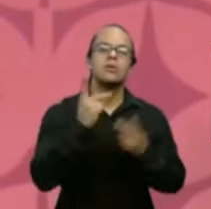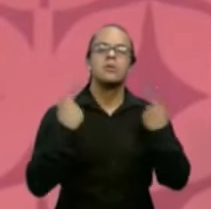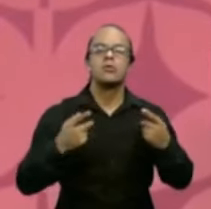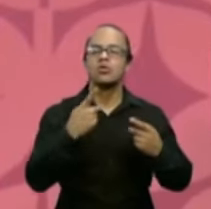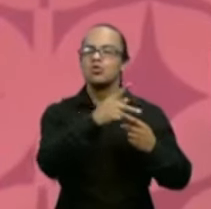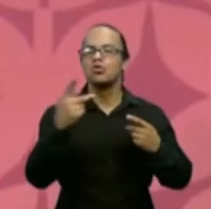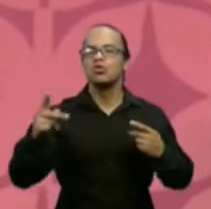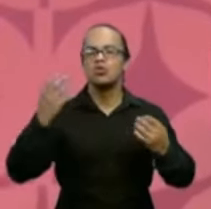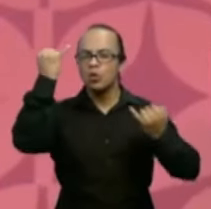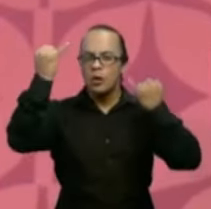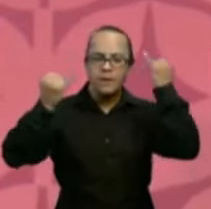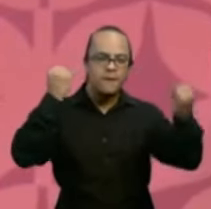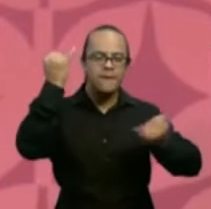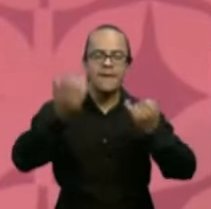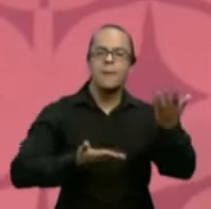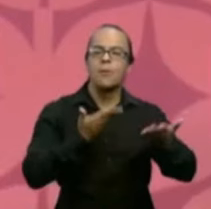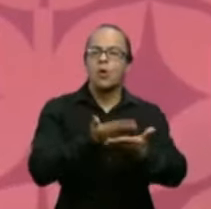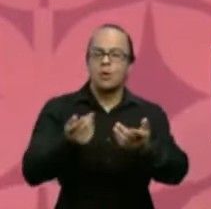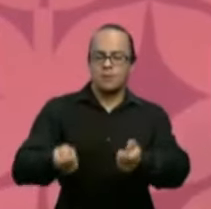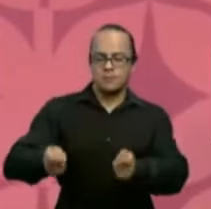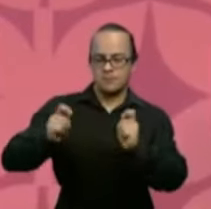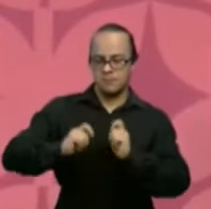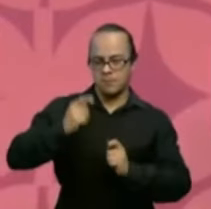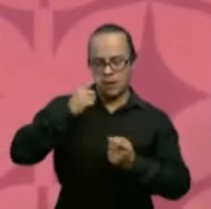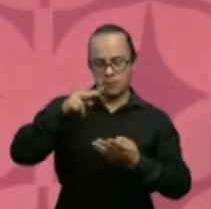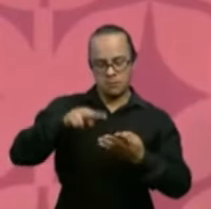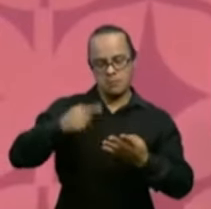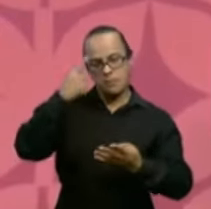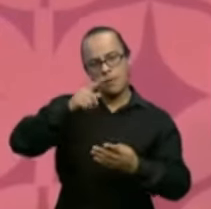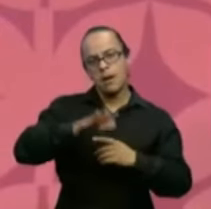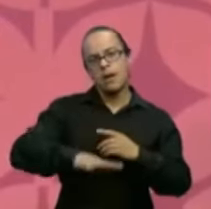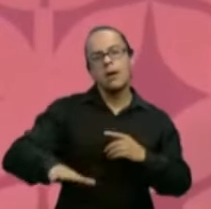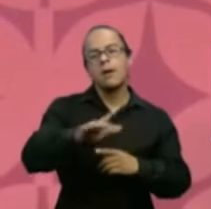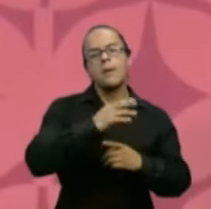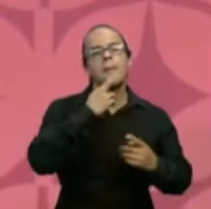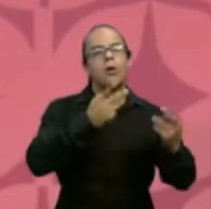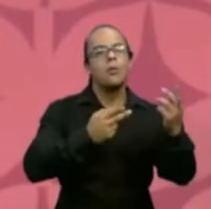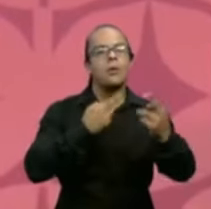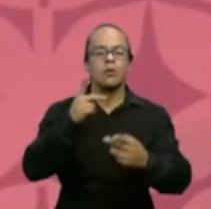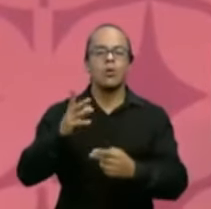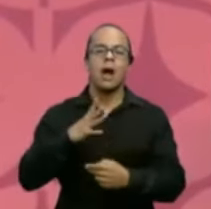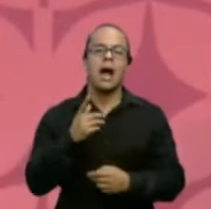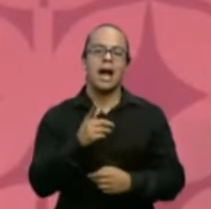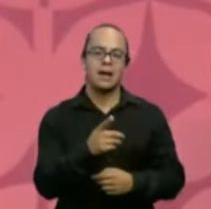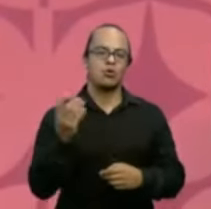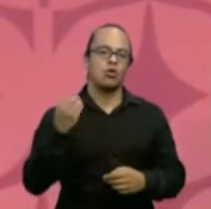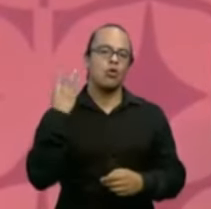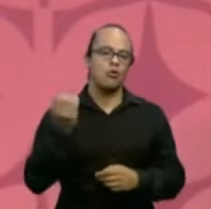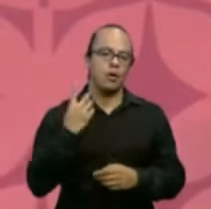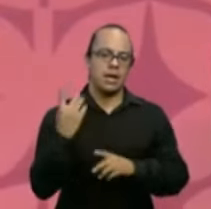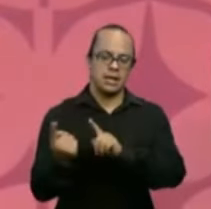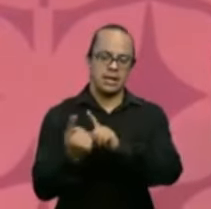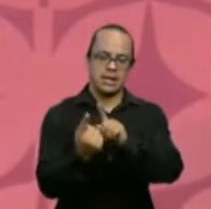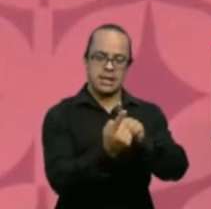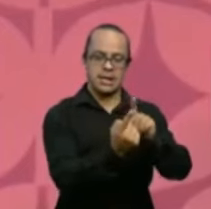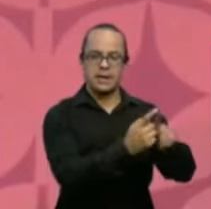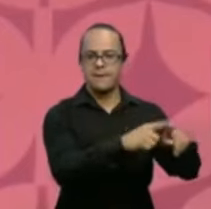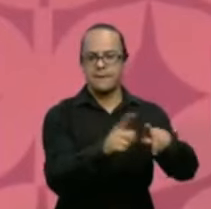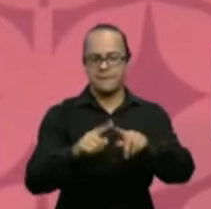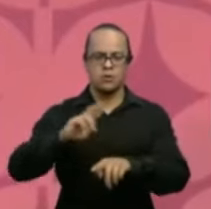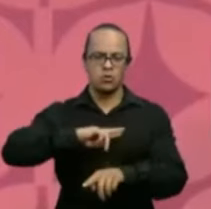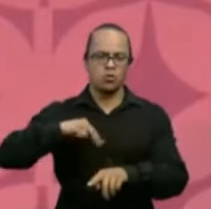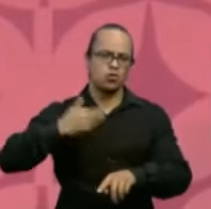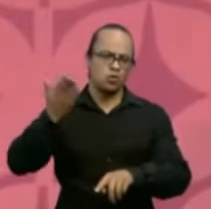ideas y propuestas para mejorar nuestro Estado en los diversos foros y encuentros que realizamos a lo largo de la